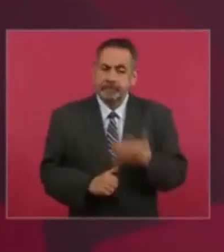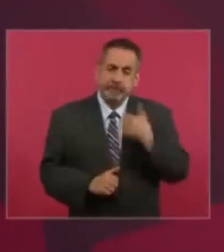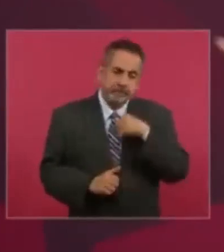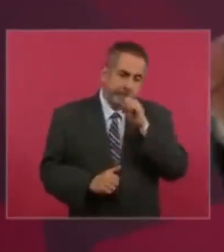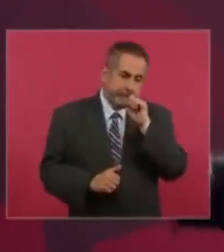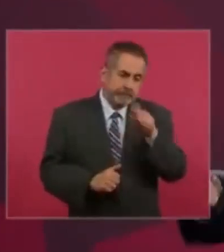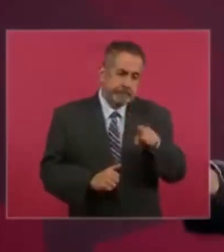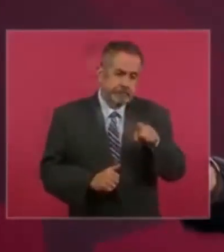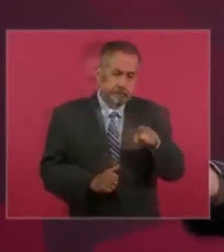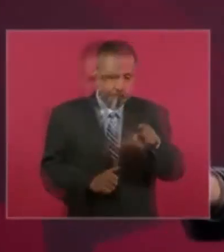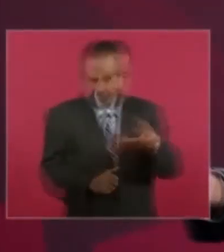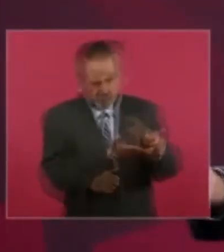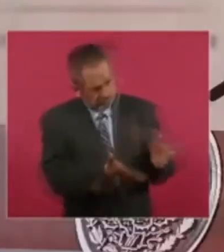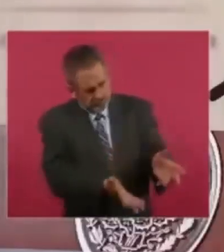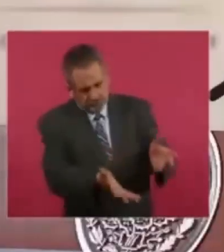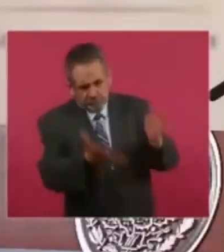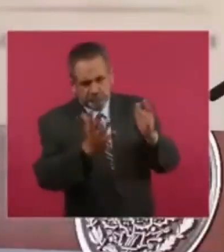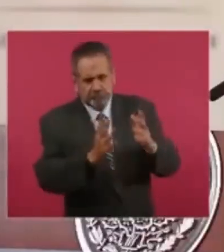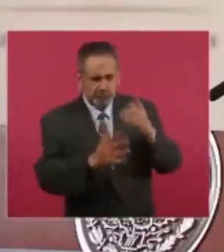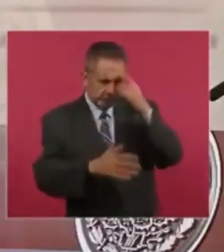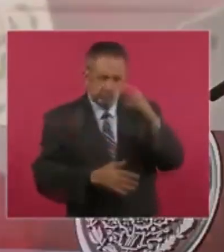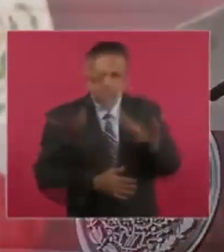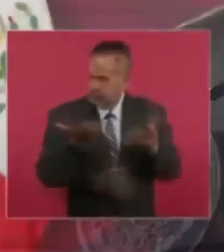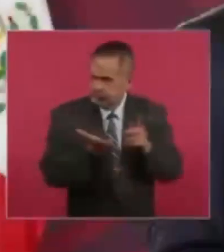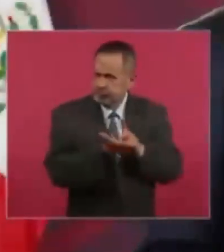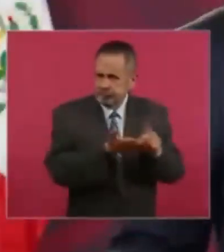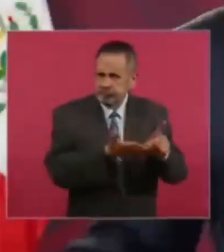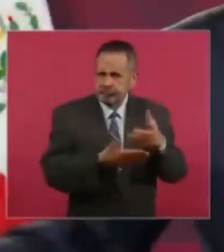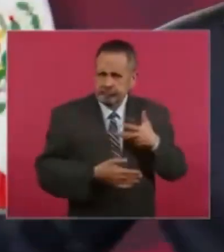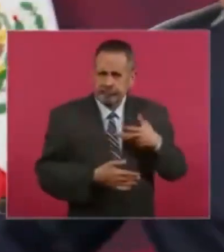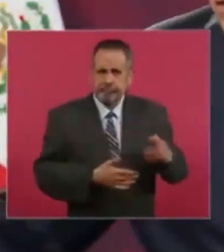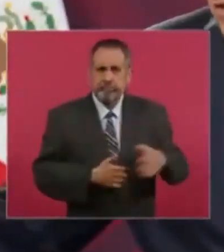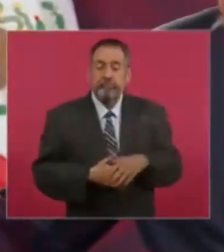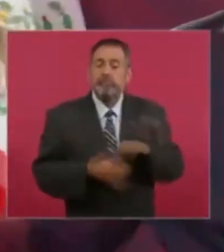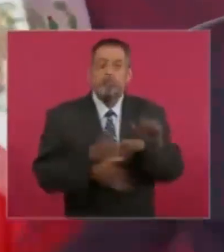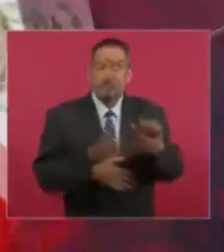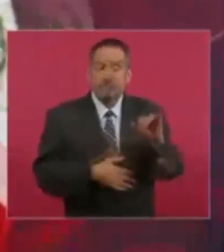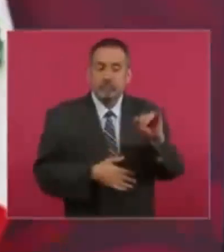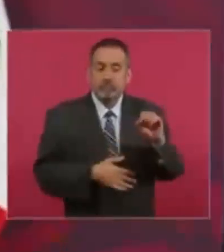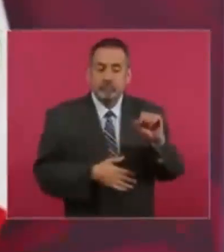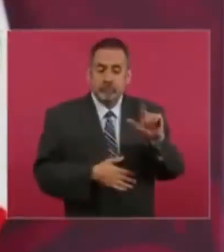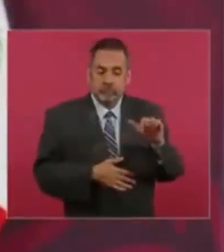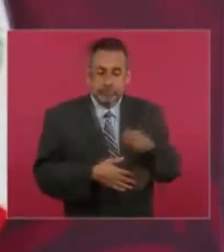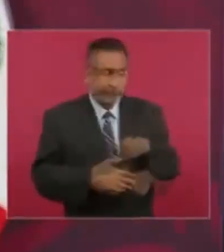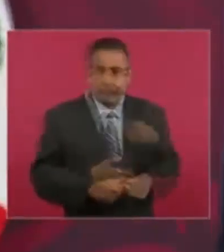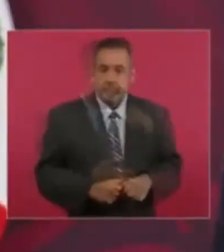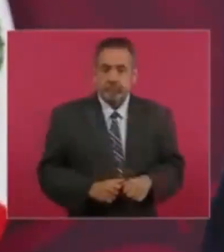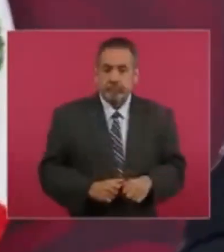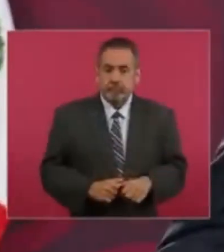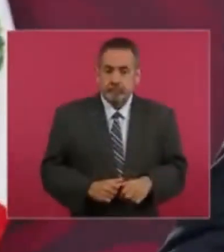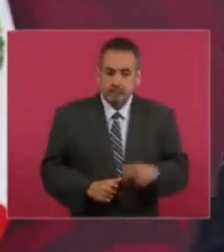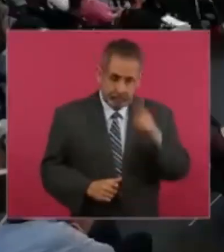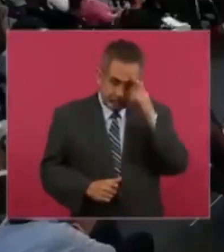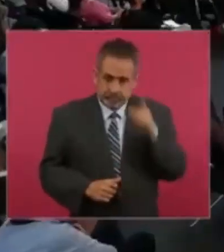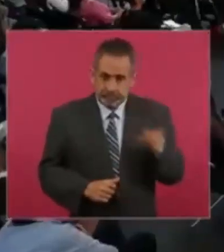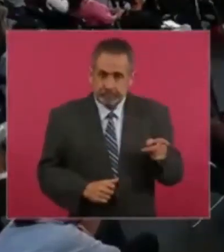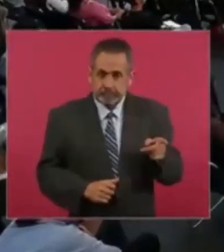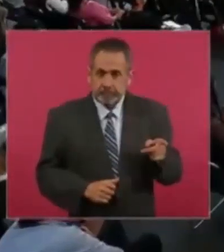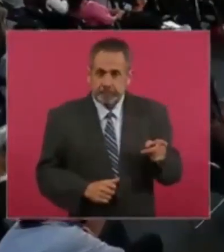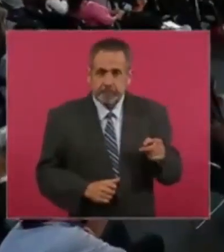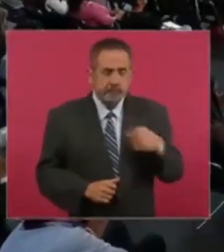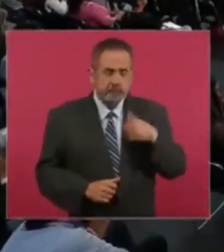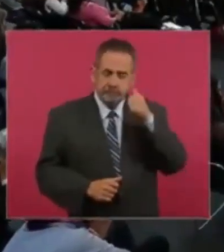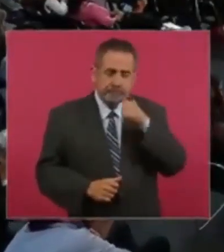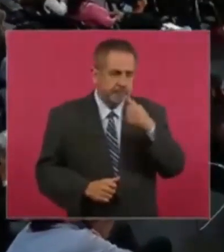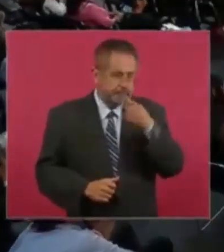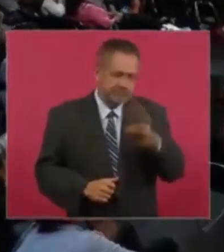también tienen derecho a participar. A Rosa Isela le dije, ya ves que yo